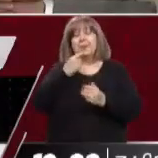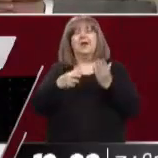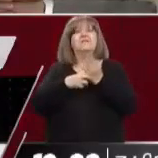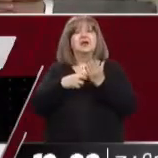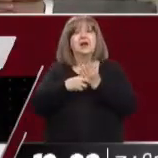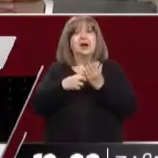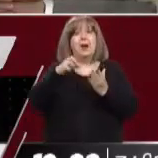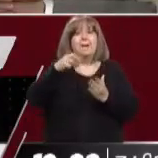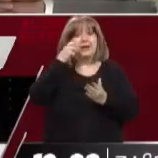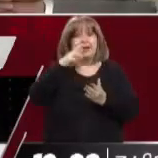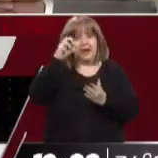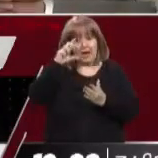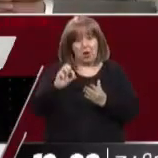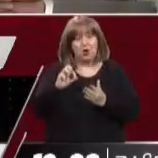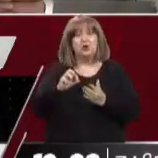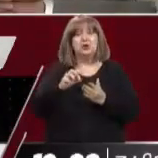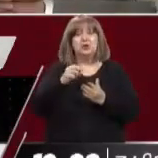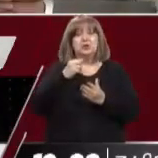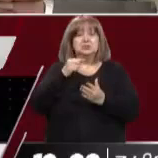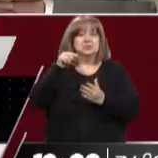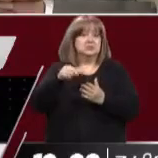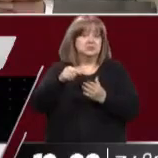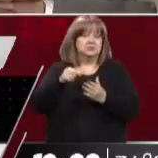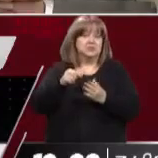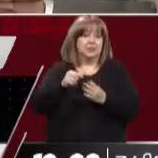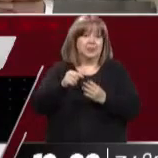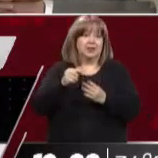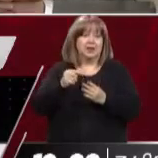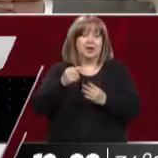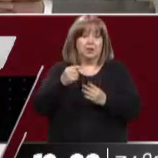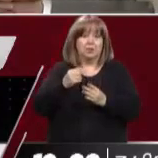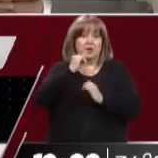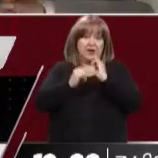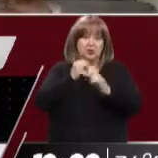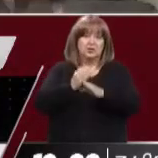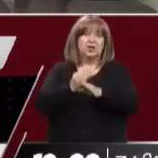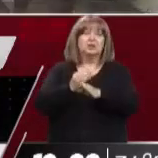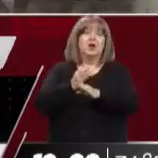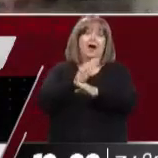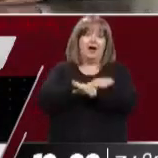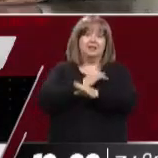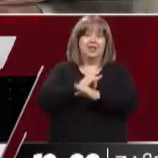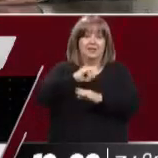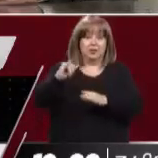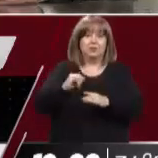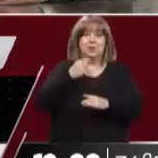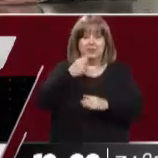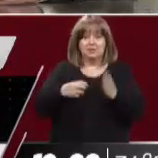Gustavo Pirrello, quien hacía mención a esta situación previa, ¿no? De que ya había una denuncia y también